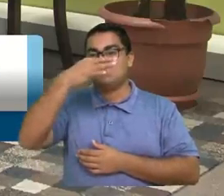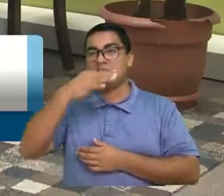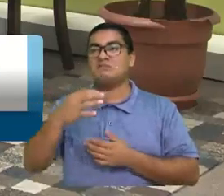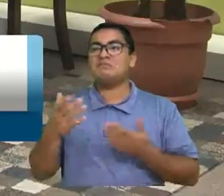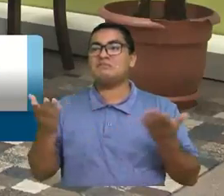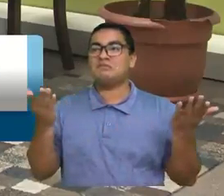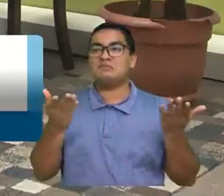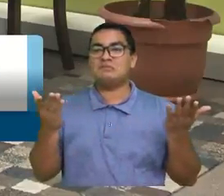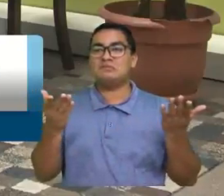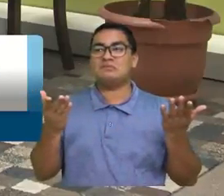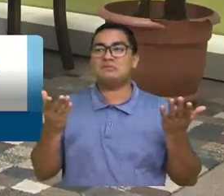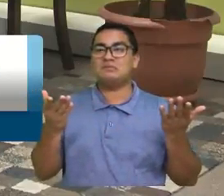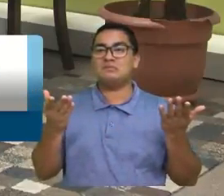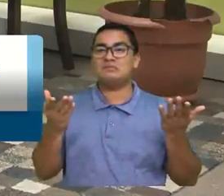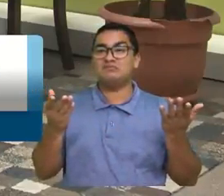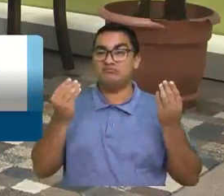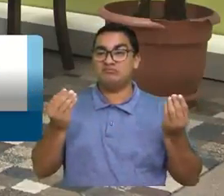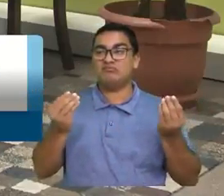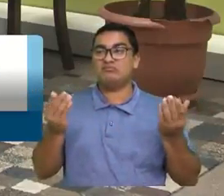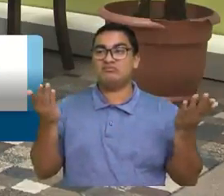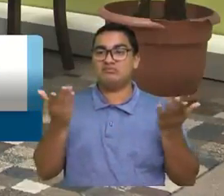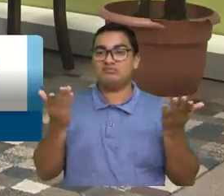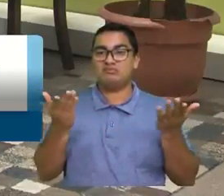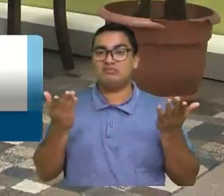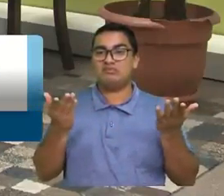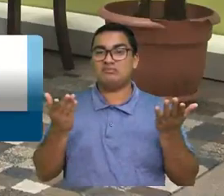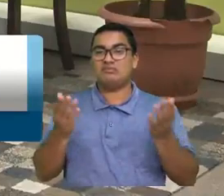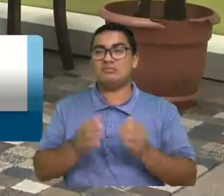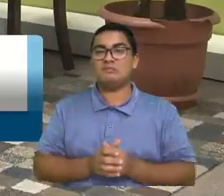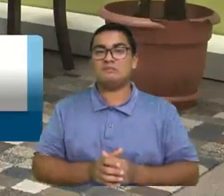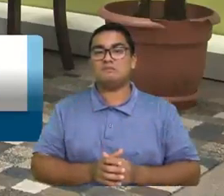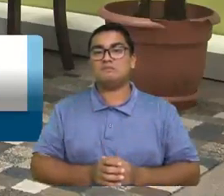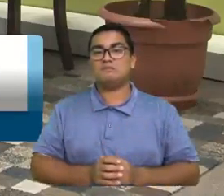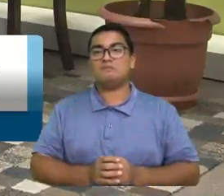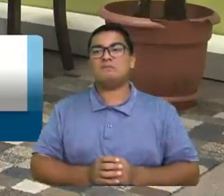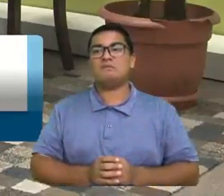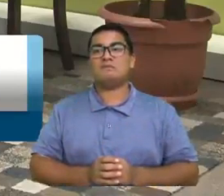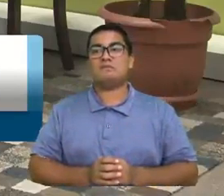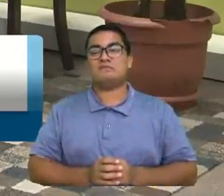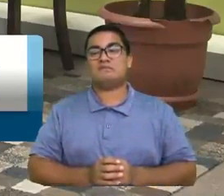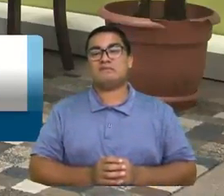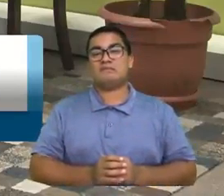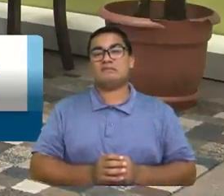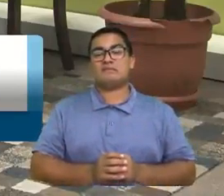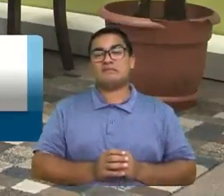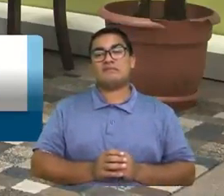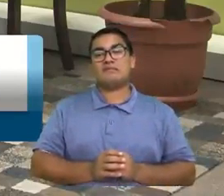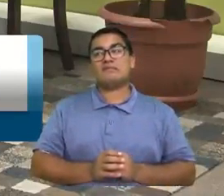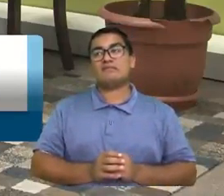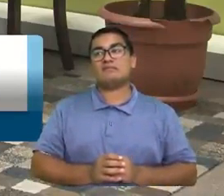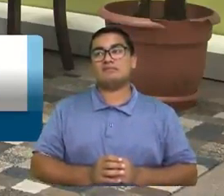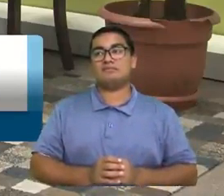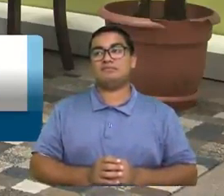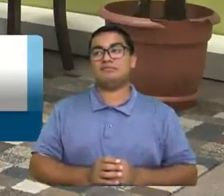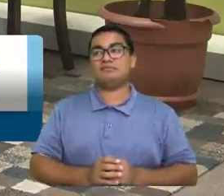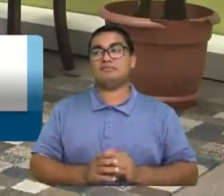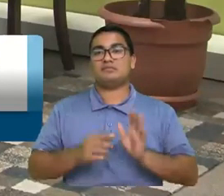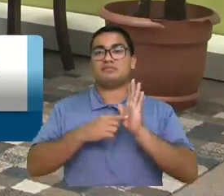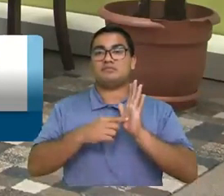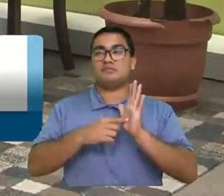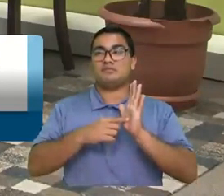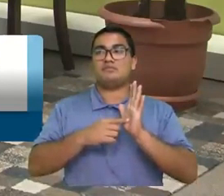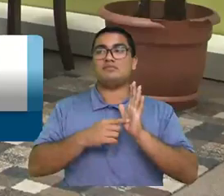más espesa o más mayor? Y en la faringitis o la amigdalitis, ¿usted decía algo de la diferencia? Sí. Cuando es una